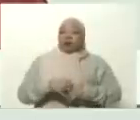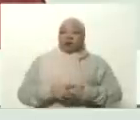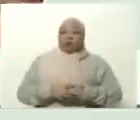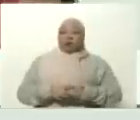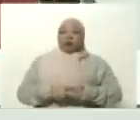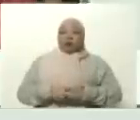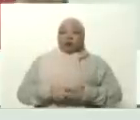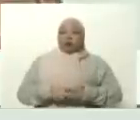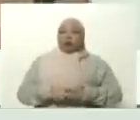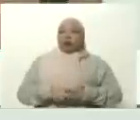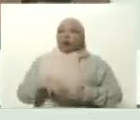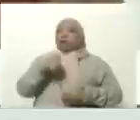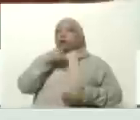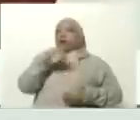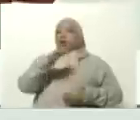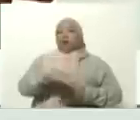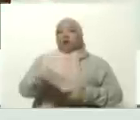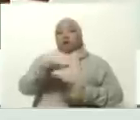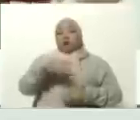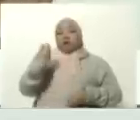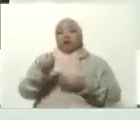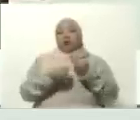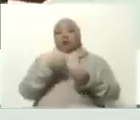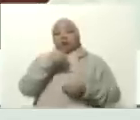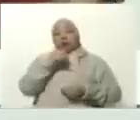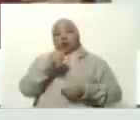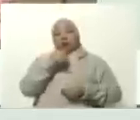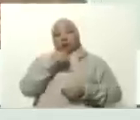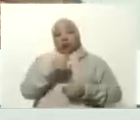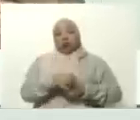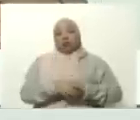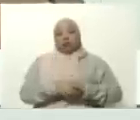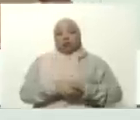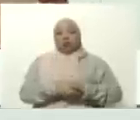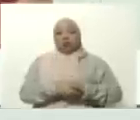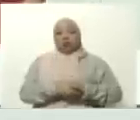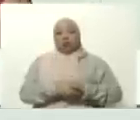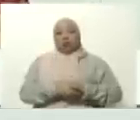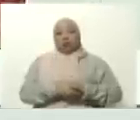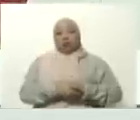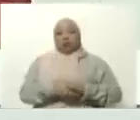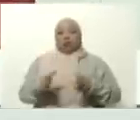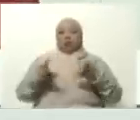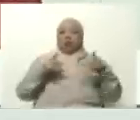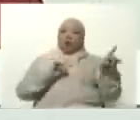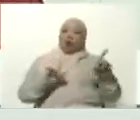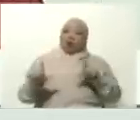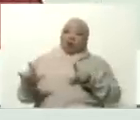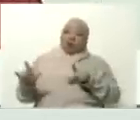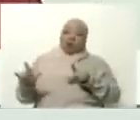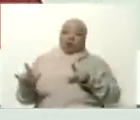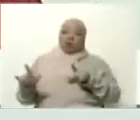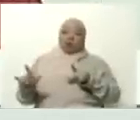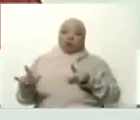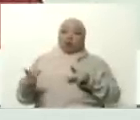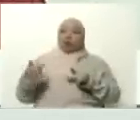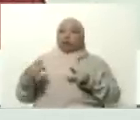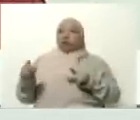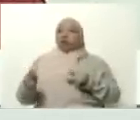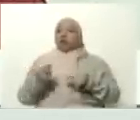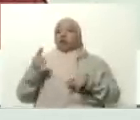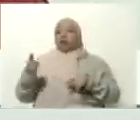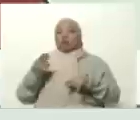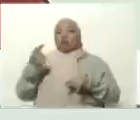Ahora, ¿qué es lo que ocurre? Que ellos a sus amigos de fuera les han dicho que nosotros estamos listos para irnos. Nosotros estamos listos para